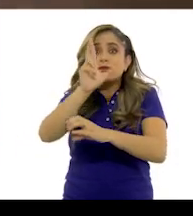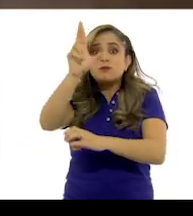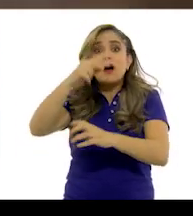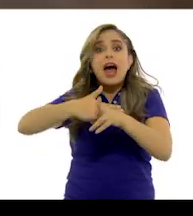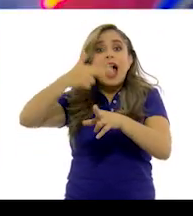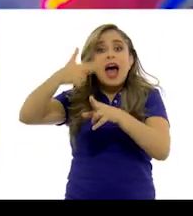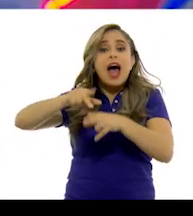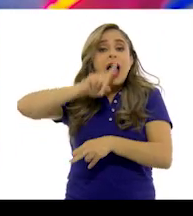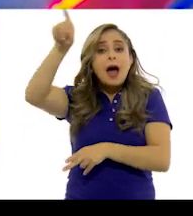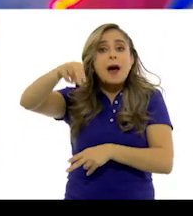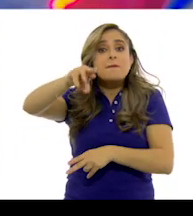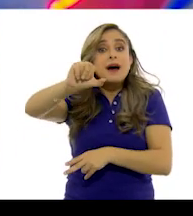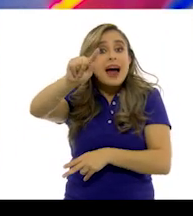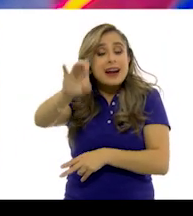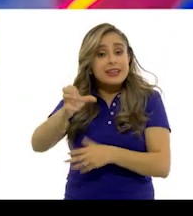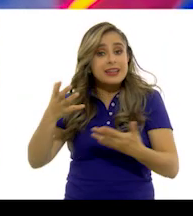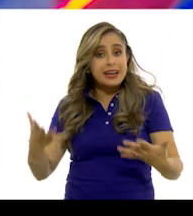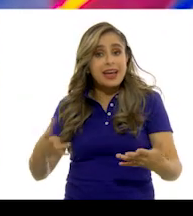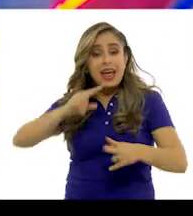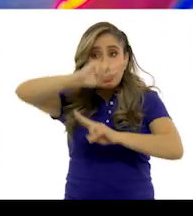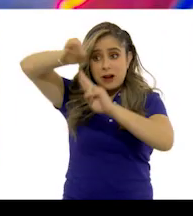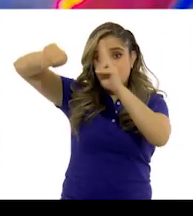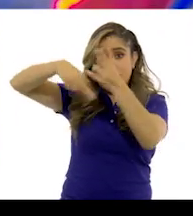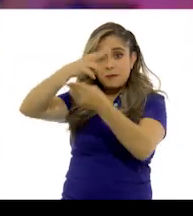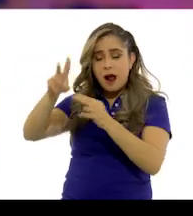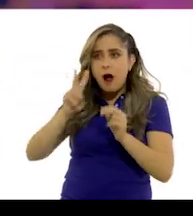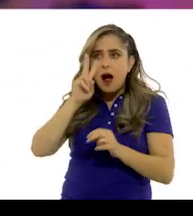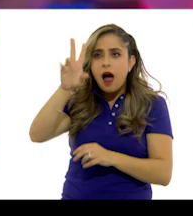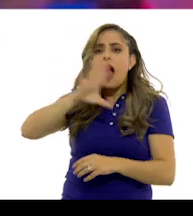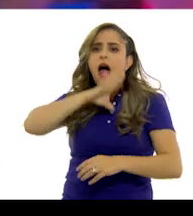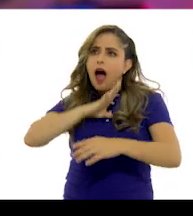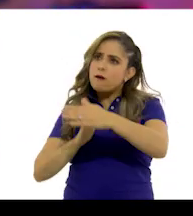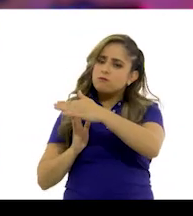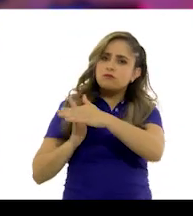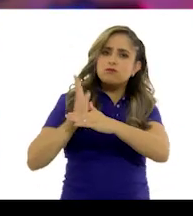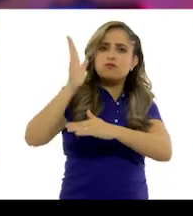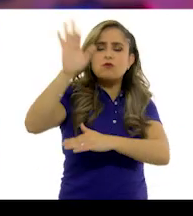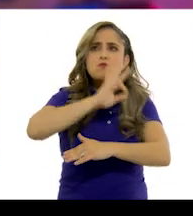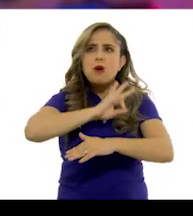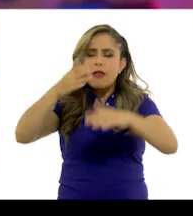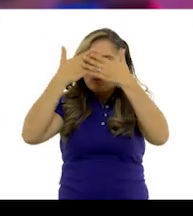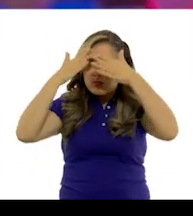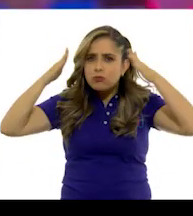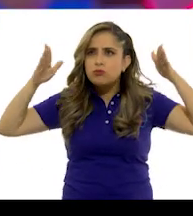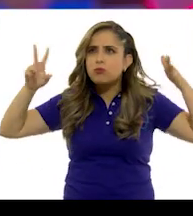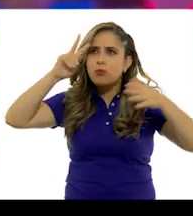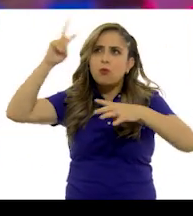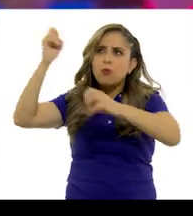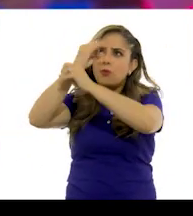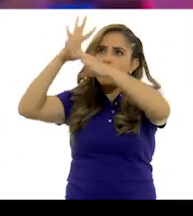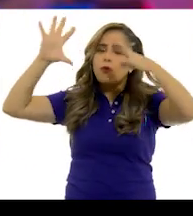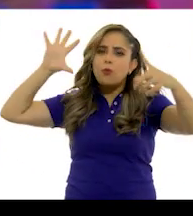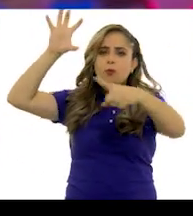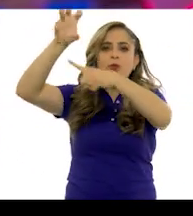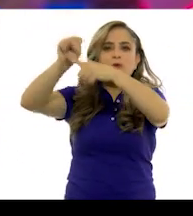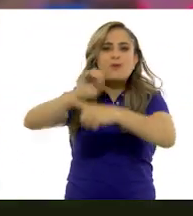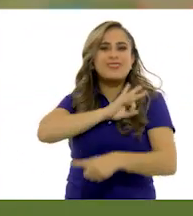Marte. El universo me enseñó que no existen fronteras cuando se trata de abrir tu mente y alcanzar tus sueños.